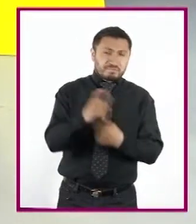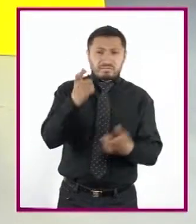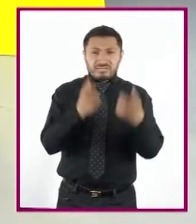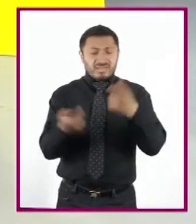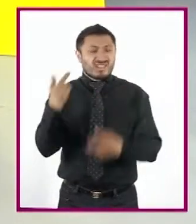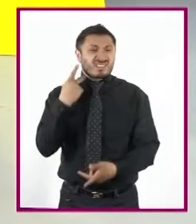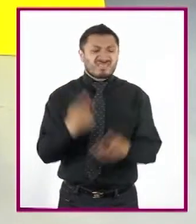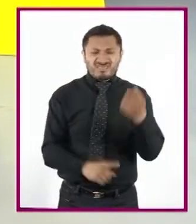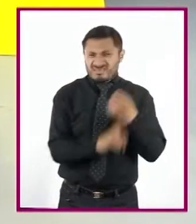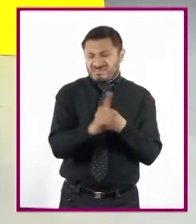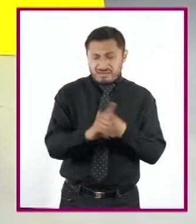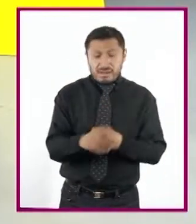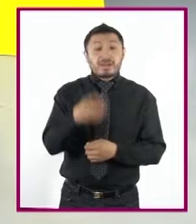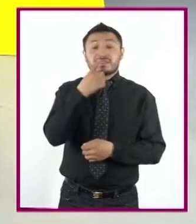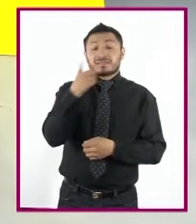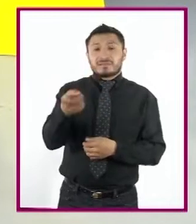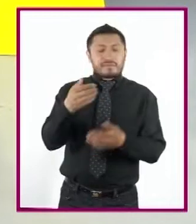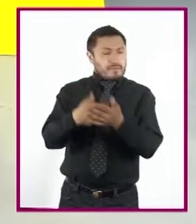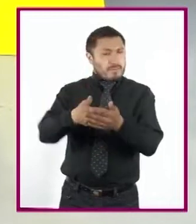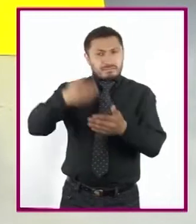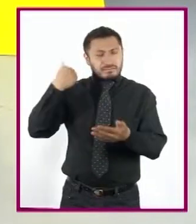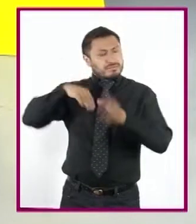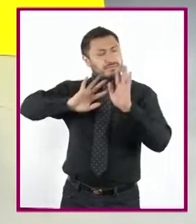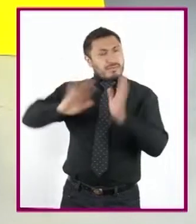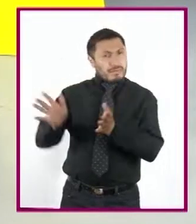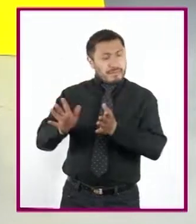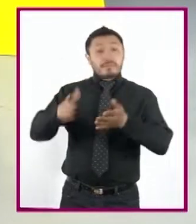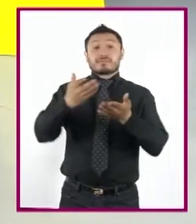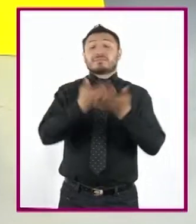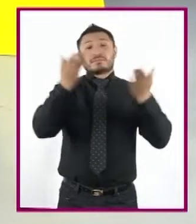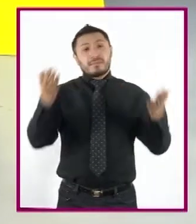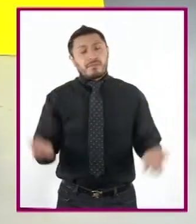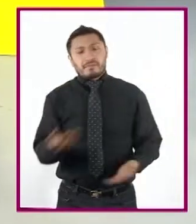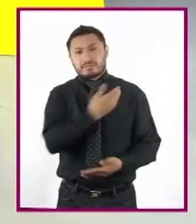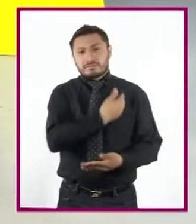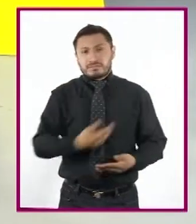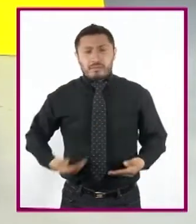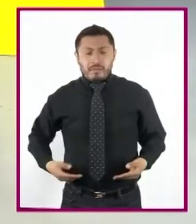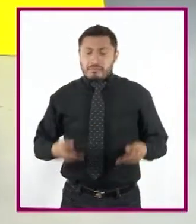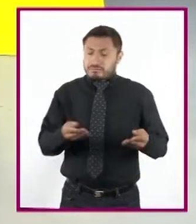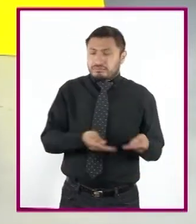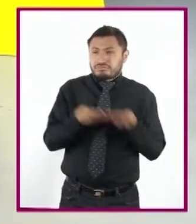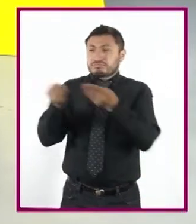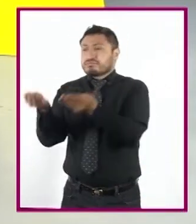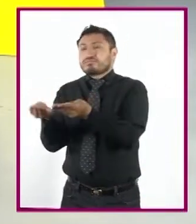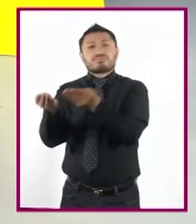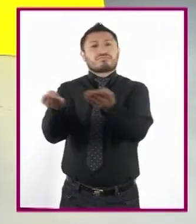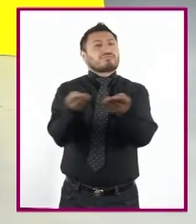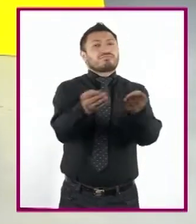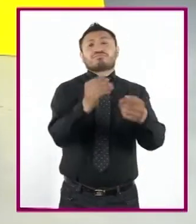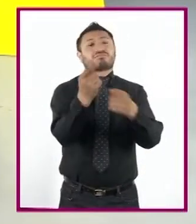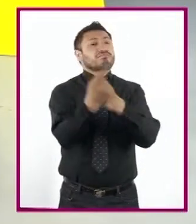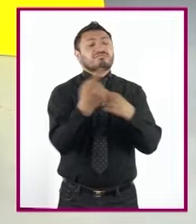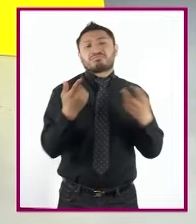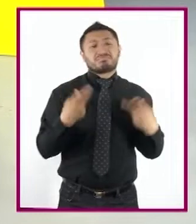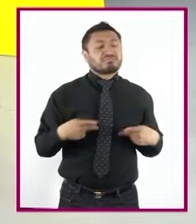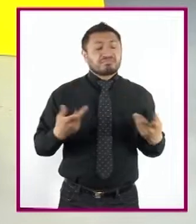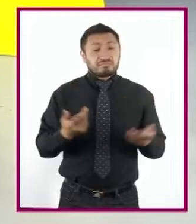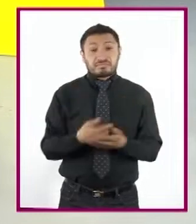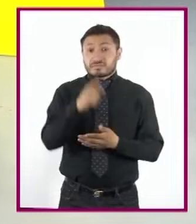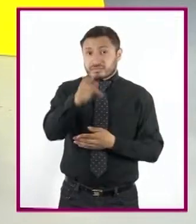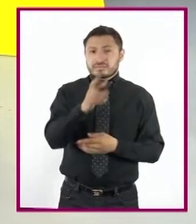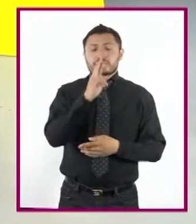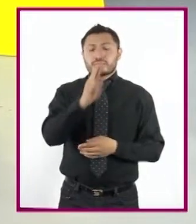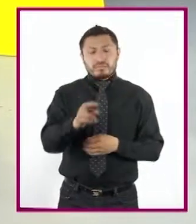Además, afirmaba que eso había quedado atrás y era tiempo de dejar la presidencia a alguien más. Ahora bien, intenten responder